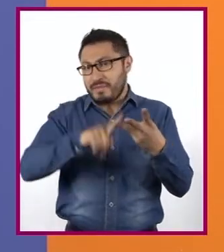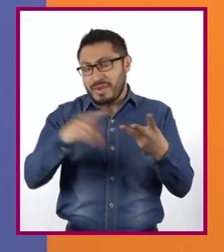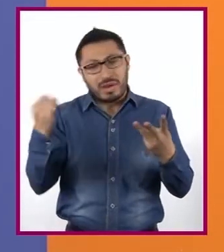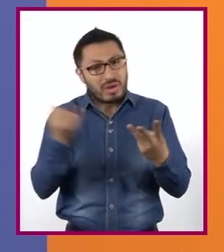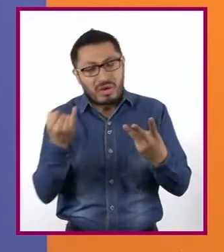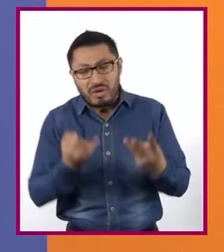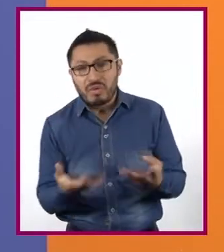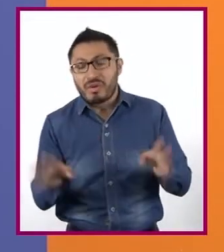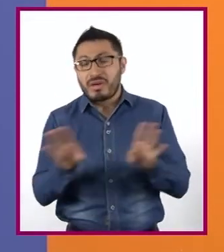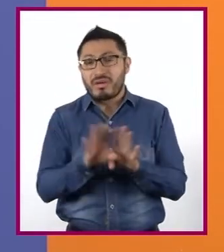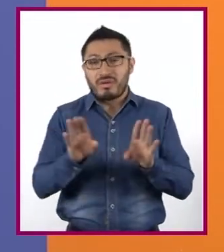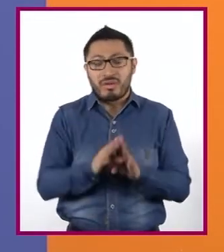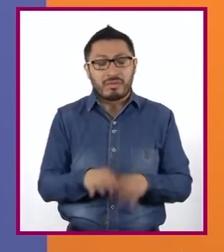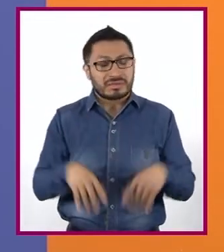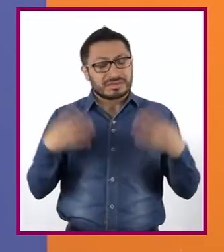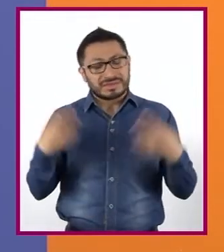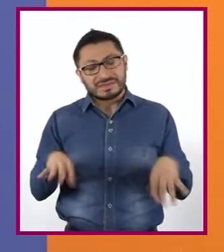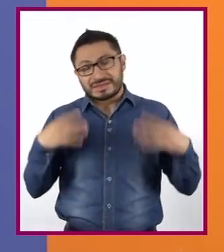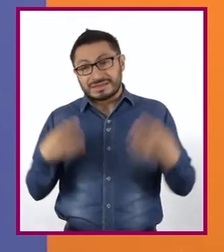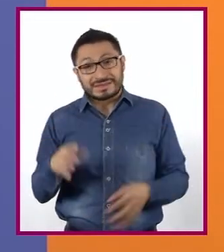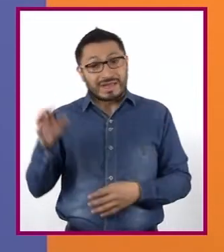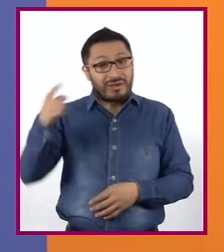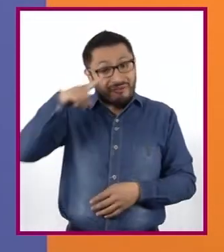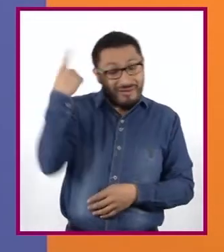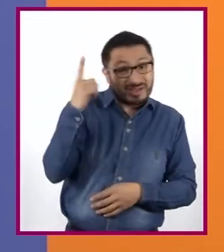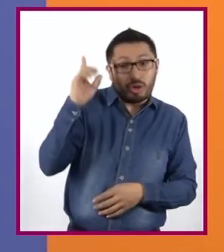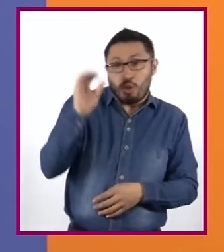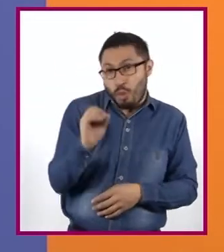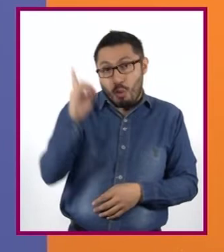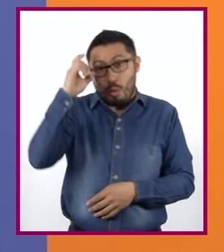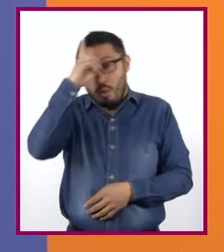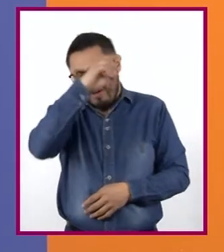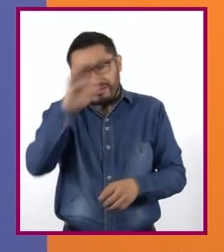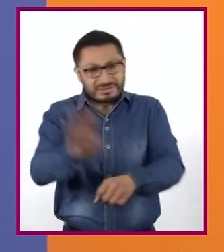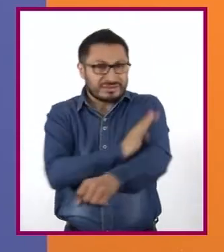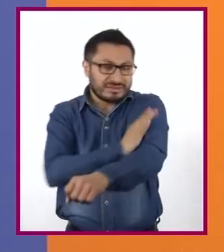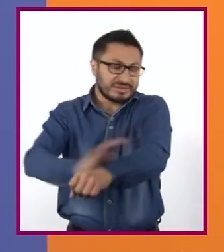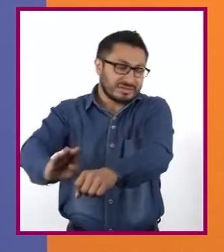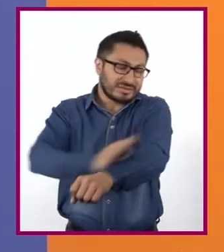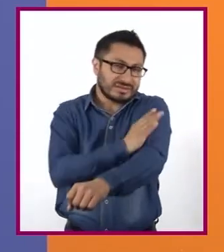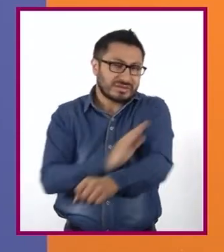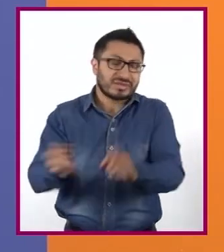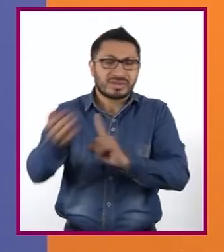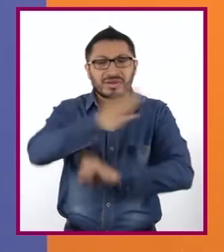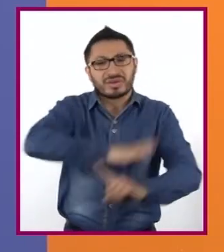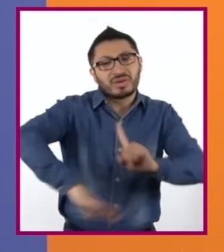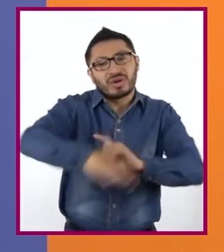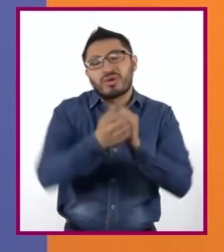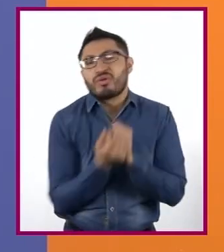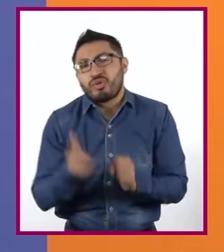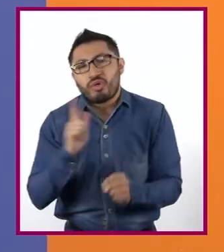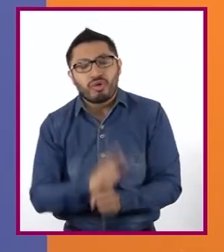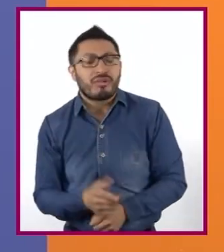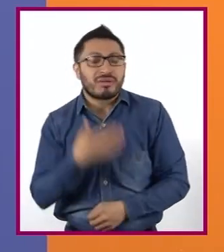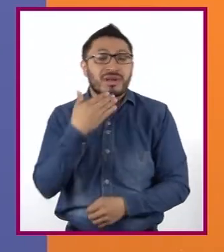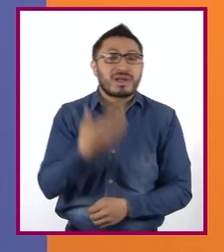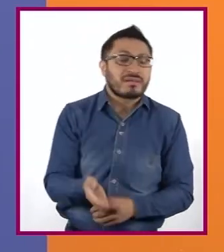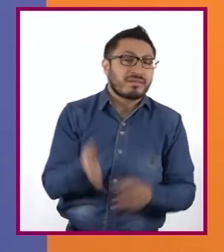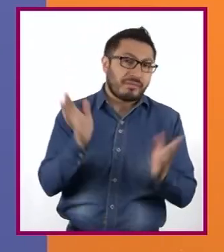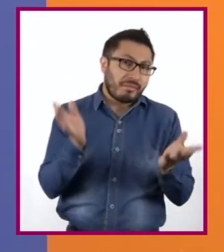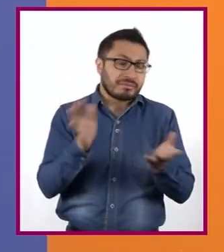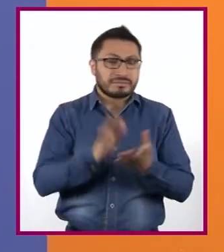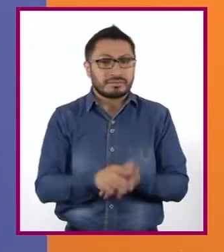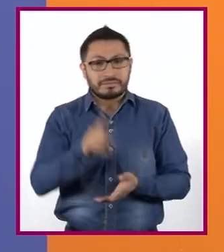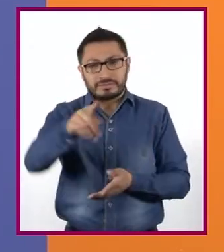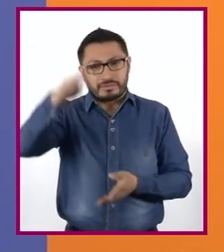complejo, ejercer el derecho a la educación en un entorno social armónico? Piensa en las o los estudiantes que ejercen